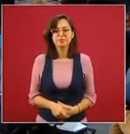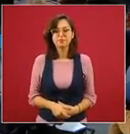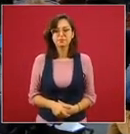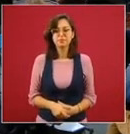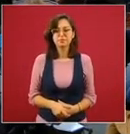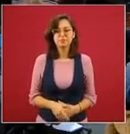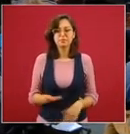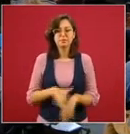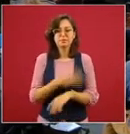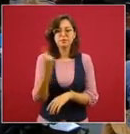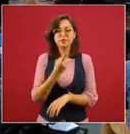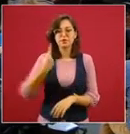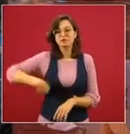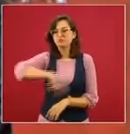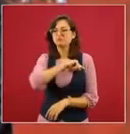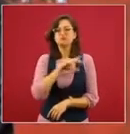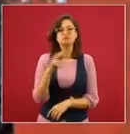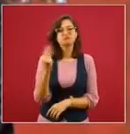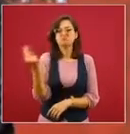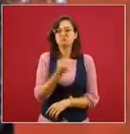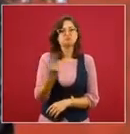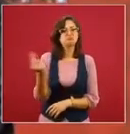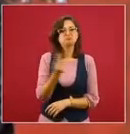porque no lo necesitamos.